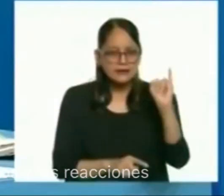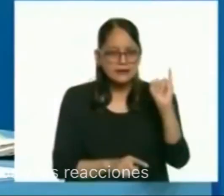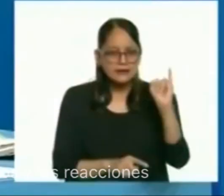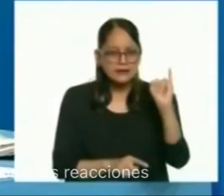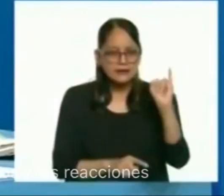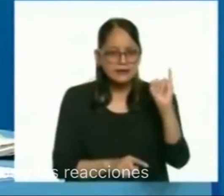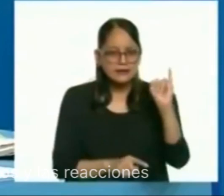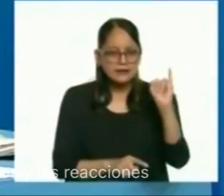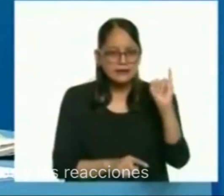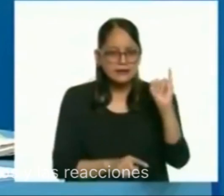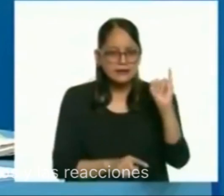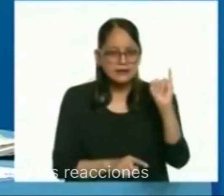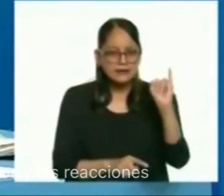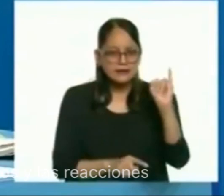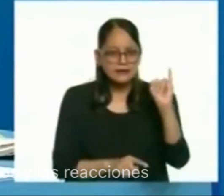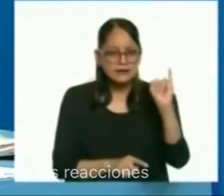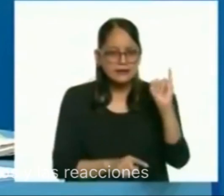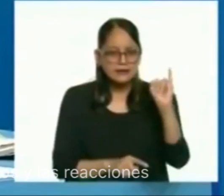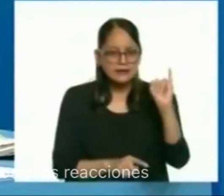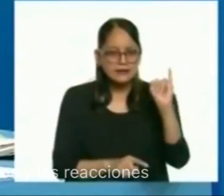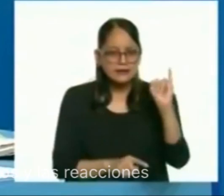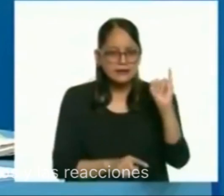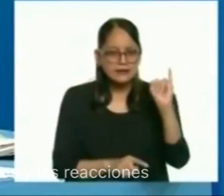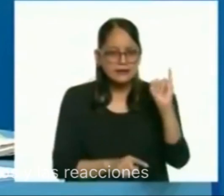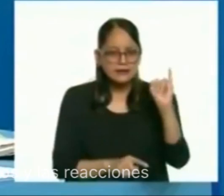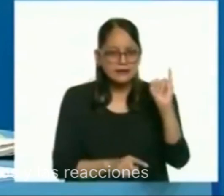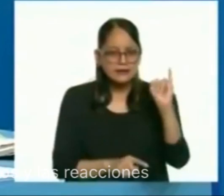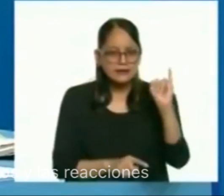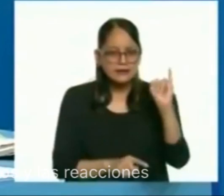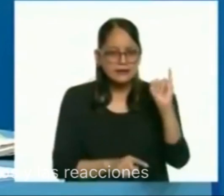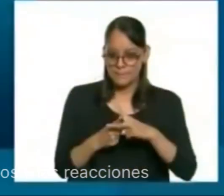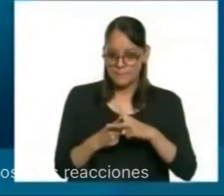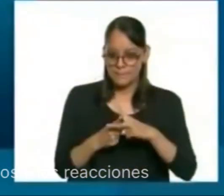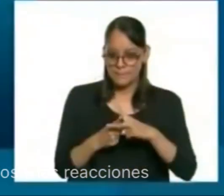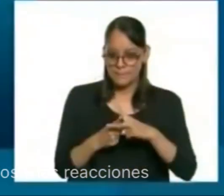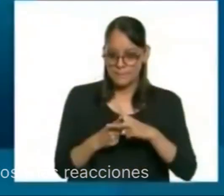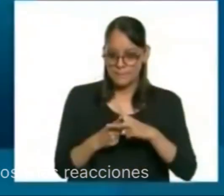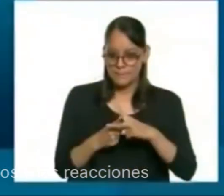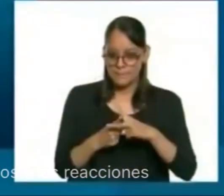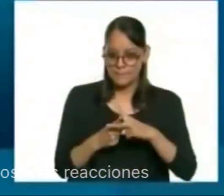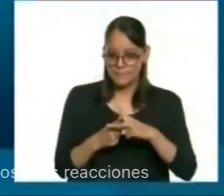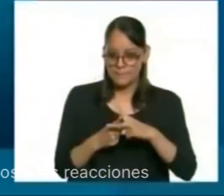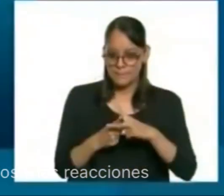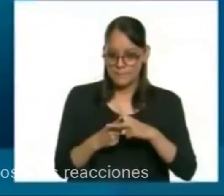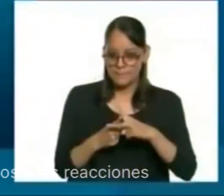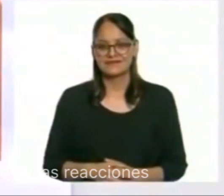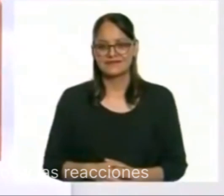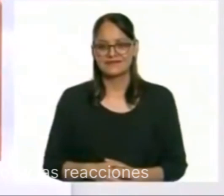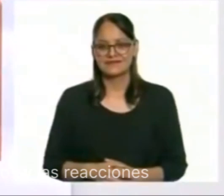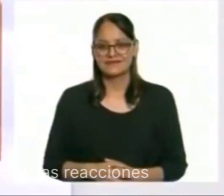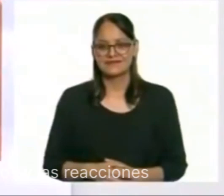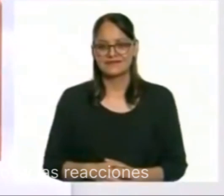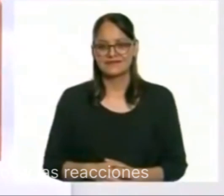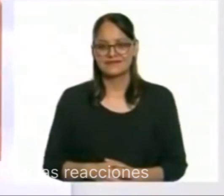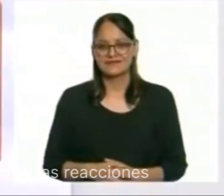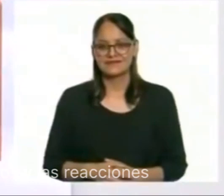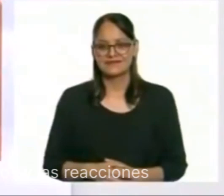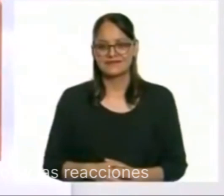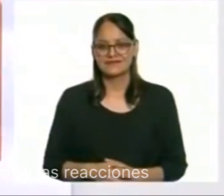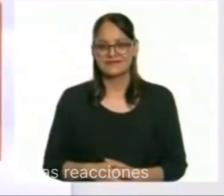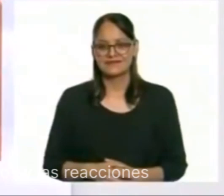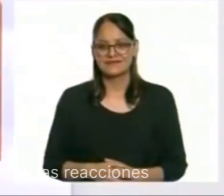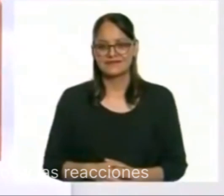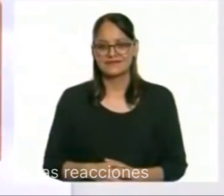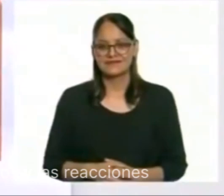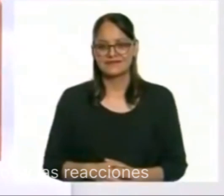dio puntos de referencia para elegir las prendas de vestir. El aparato que está en la parte superior del